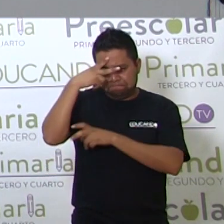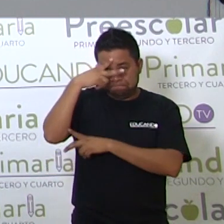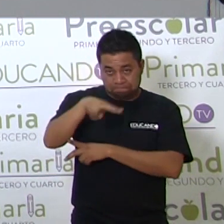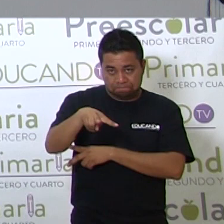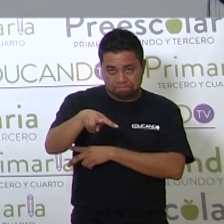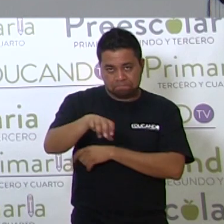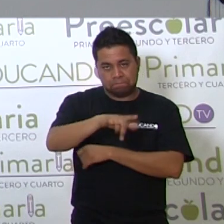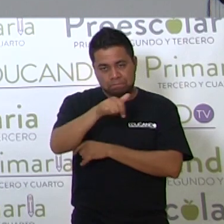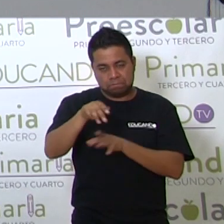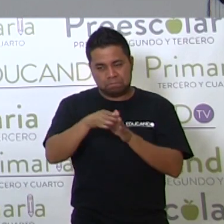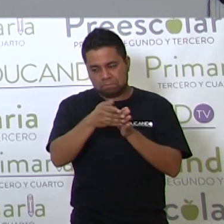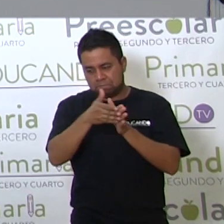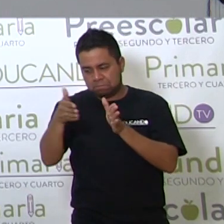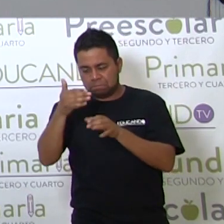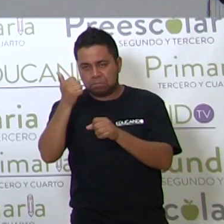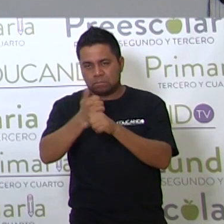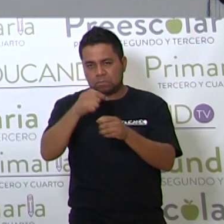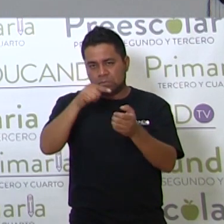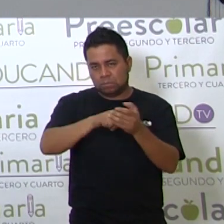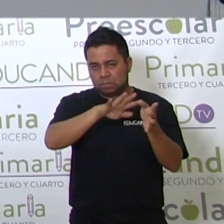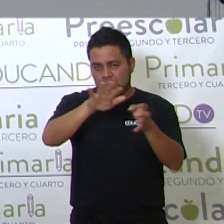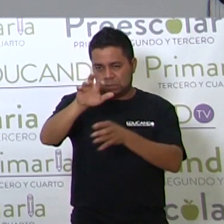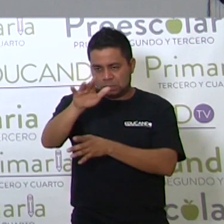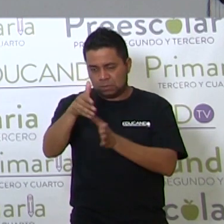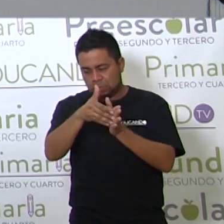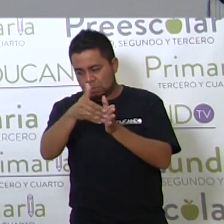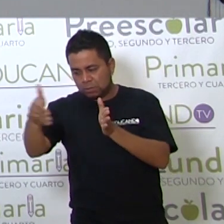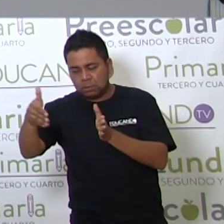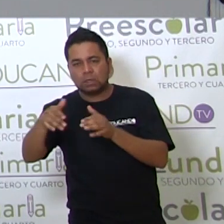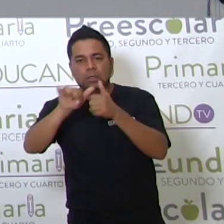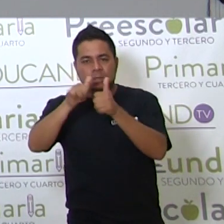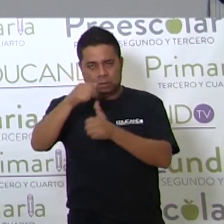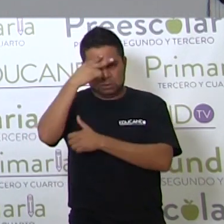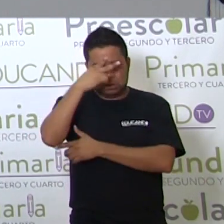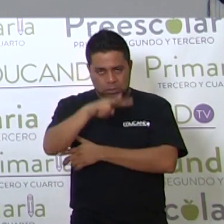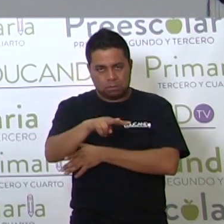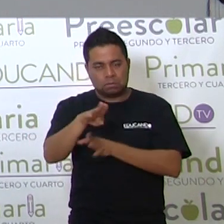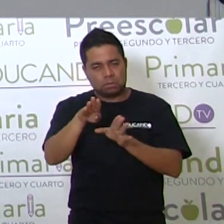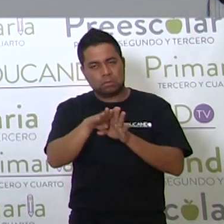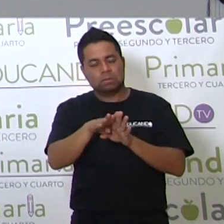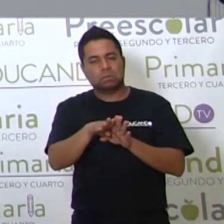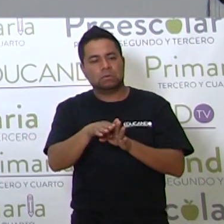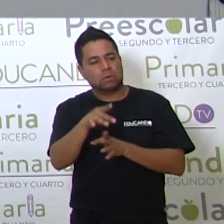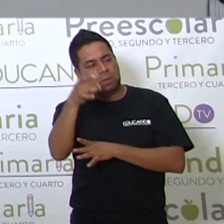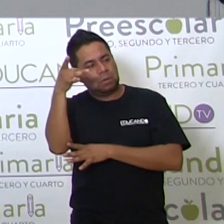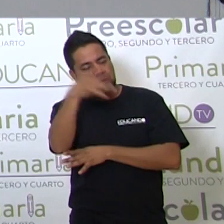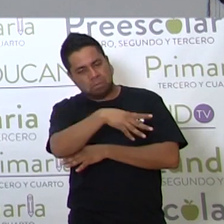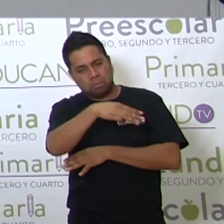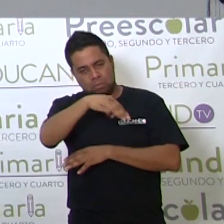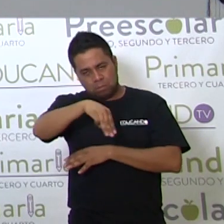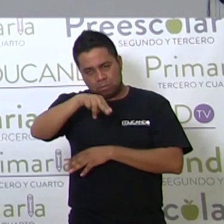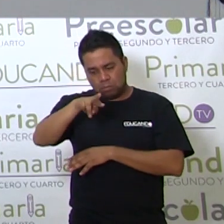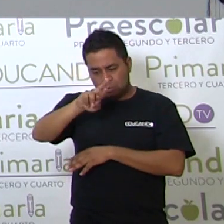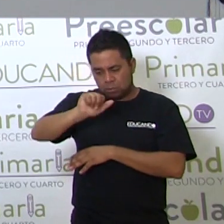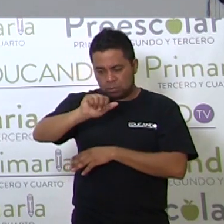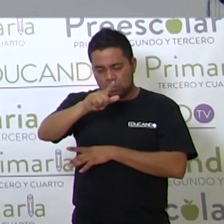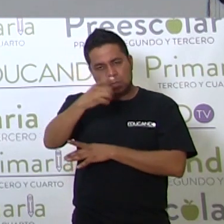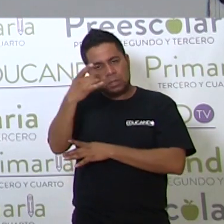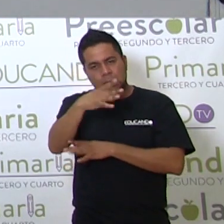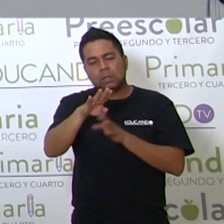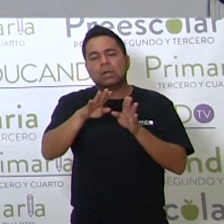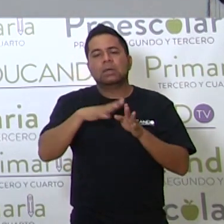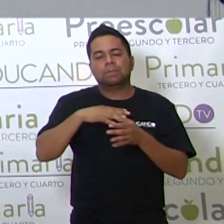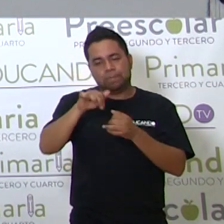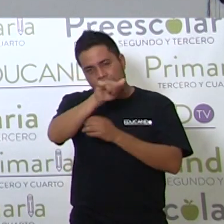Después de la década de 1950, el arte mexicano rompió con la tradición muralista y se ha dirigido hacia